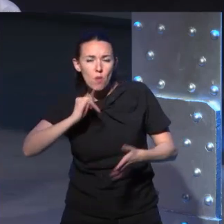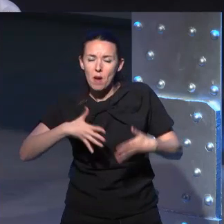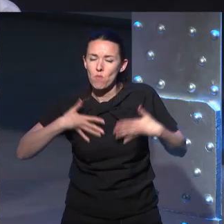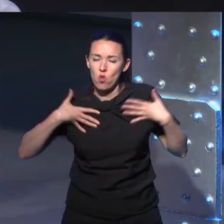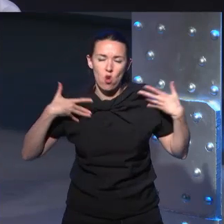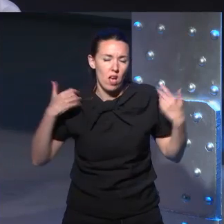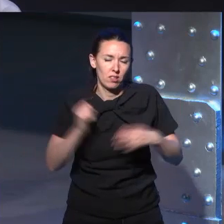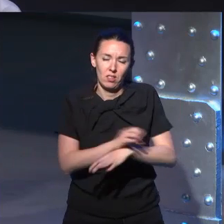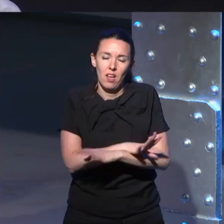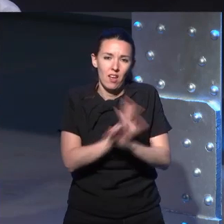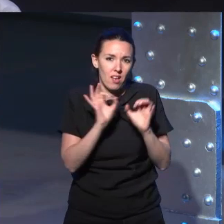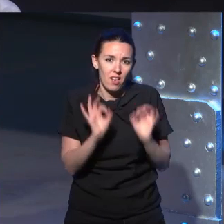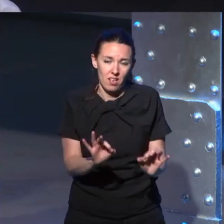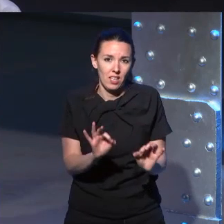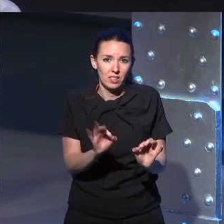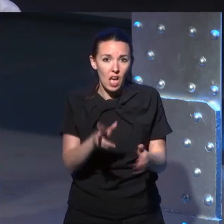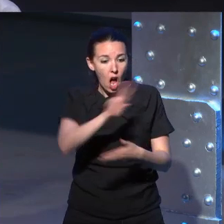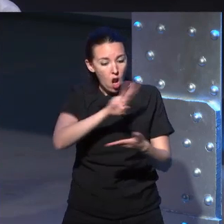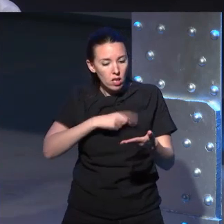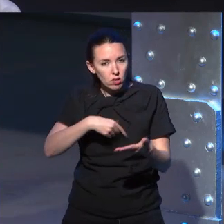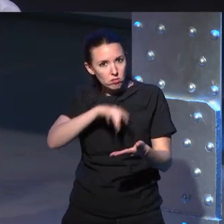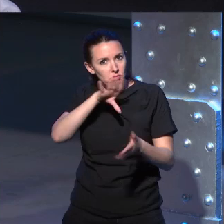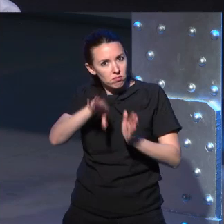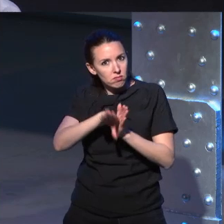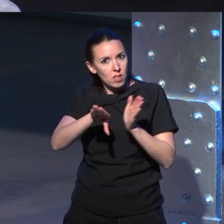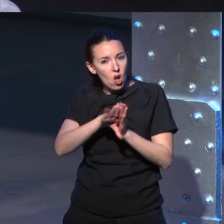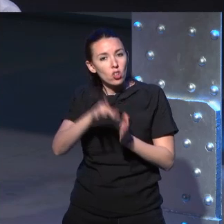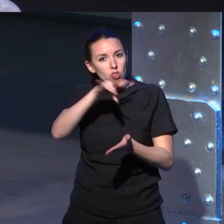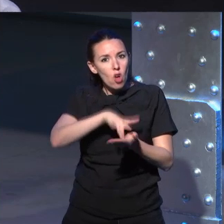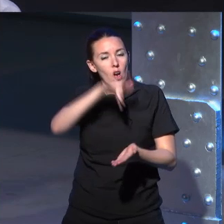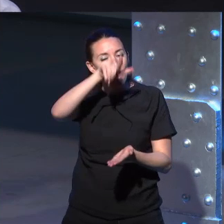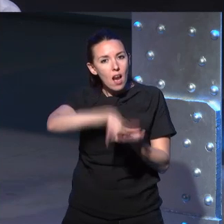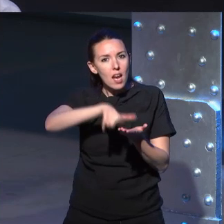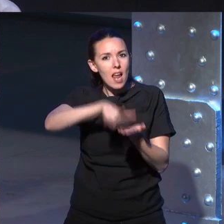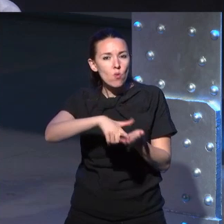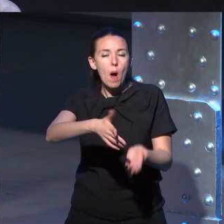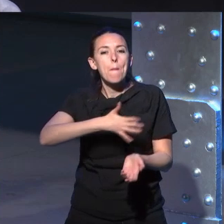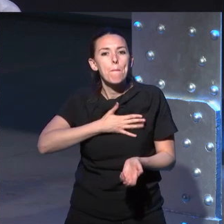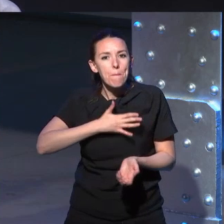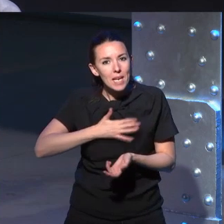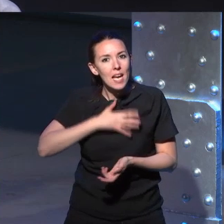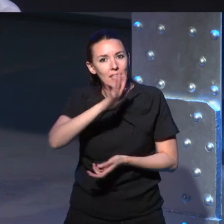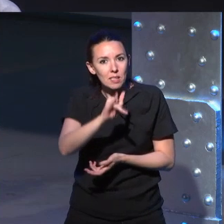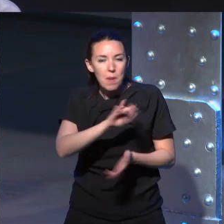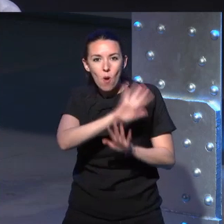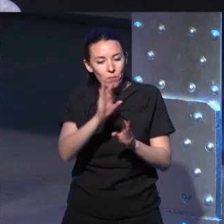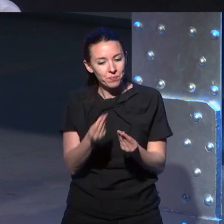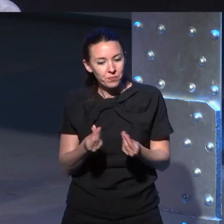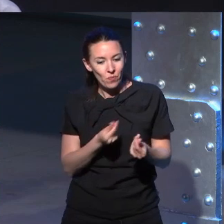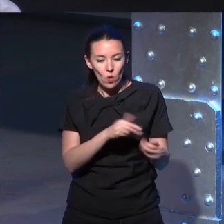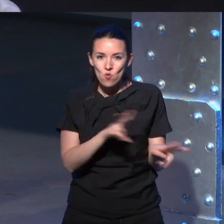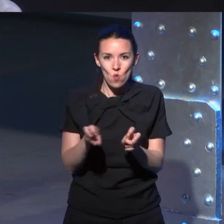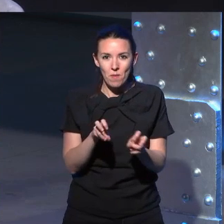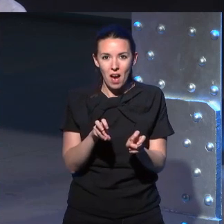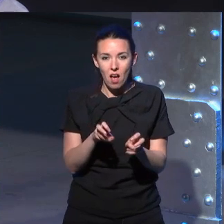conmovedor. Como lector no salgo de mi sorpresa al paladear una lengua que es la mía pero que me sabe a nueva. Eso